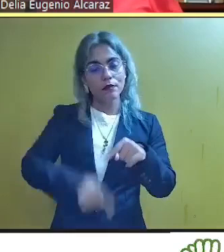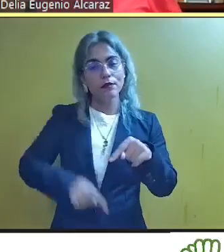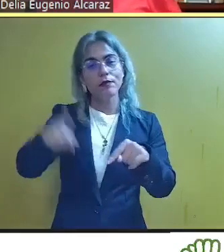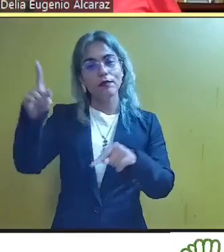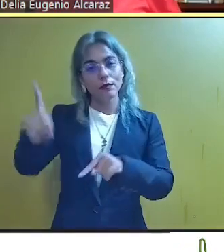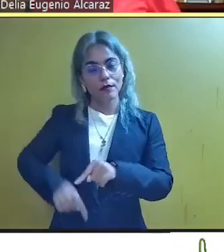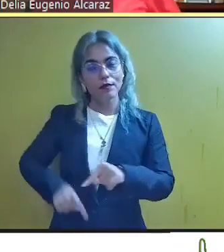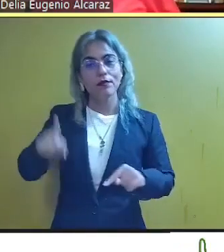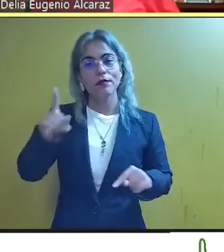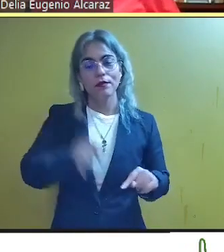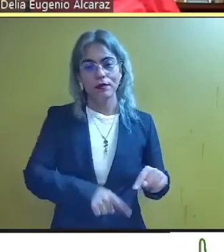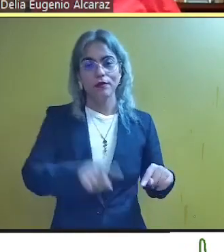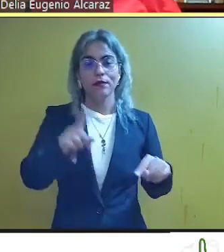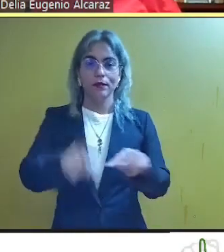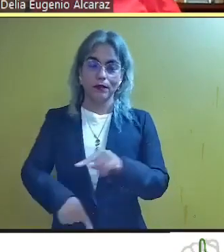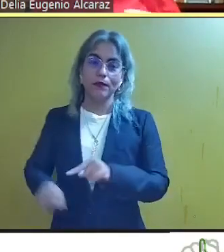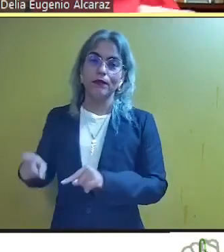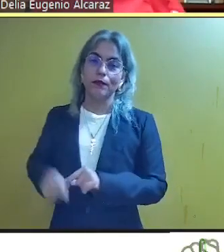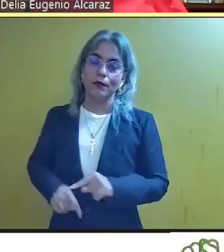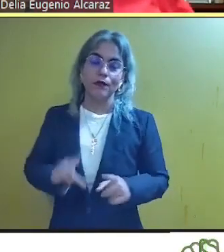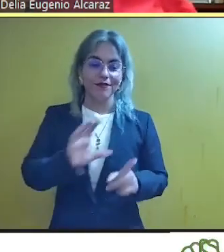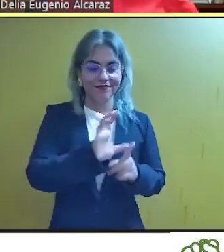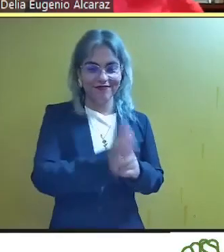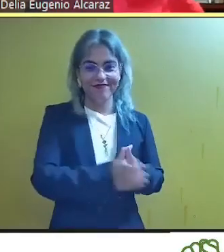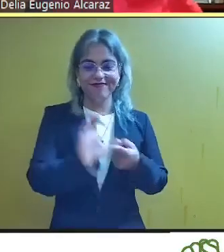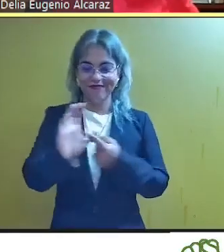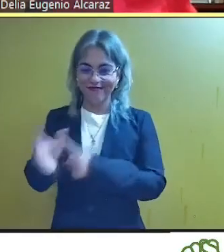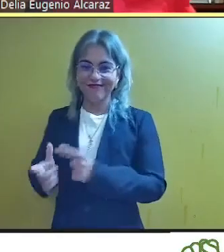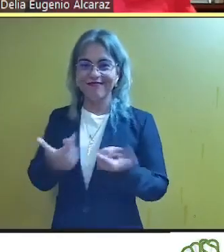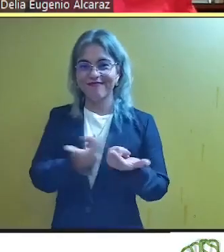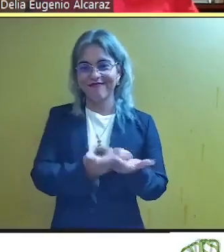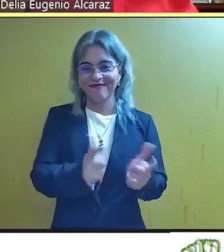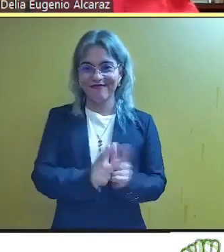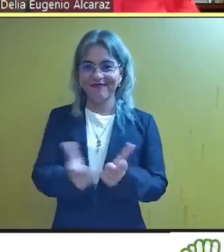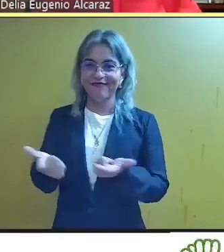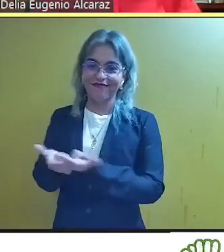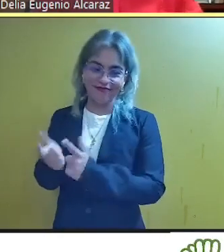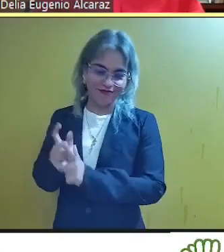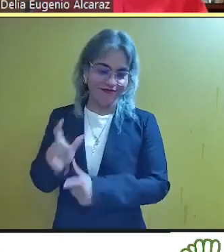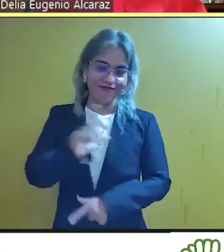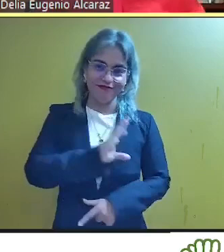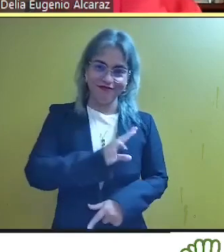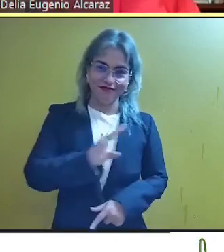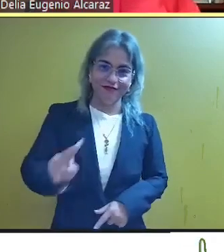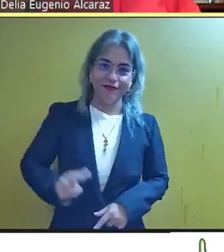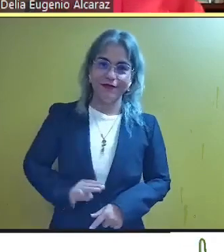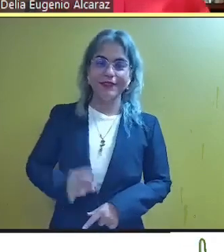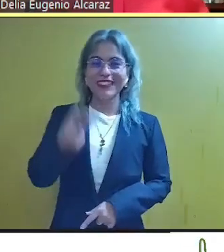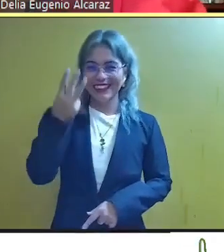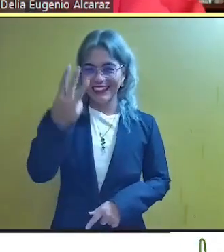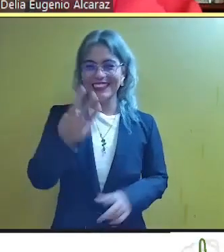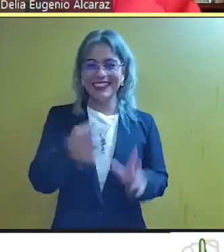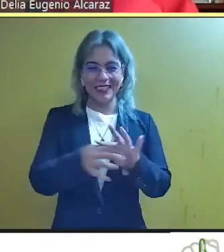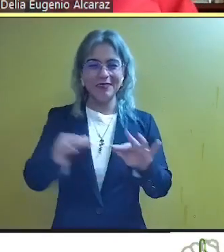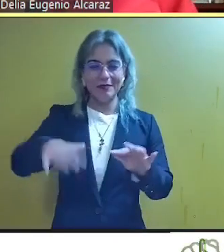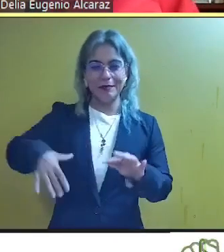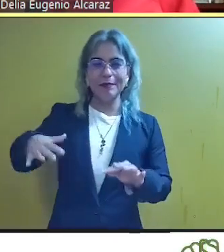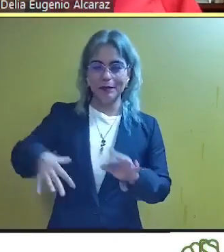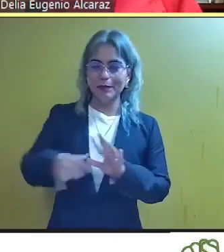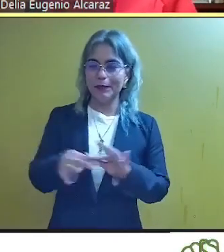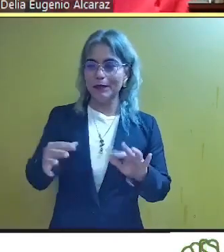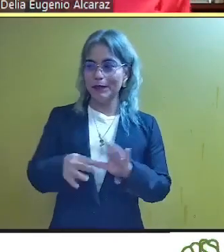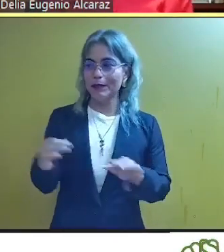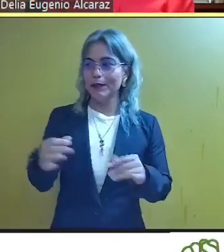con esos comités directivos municipales. Por eso el hecho de que en el proyecto